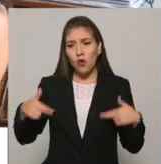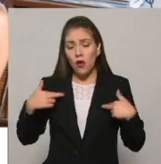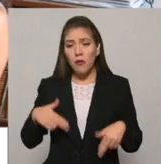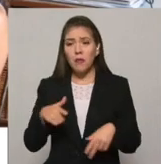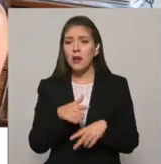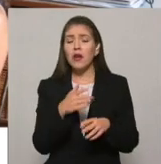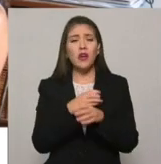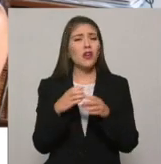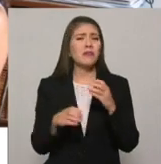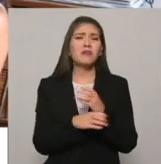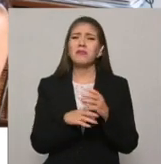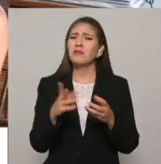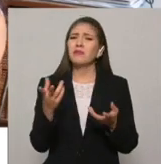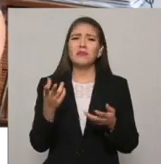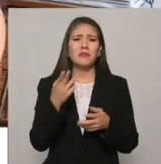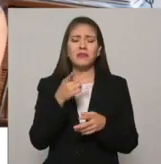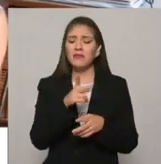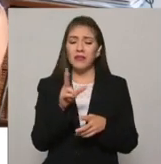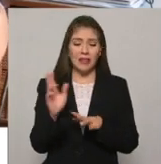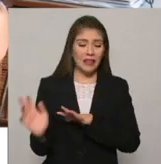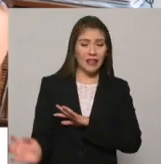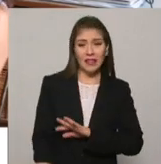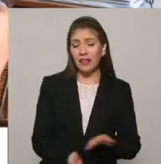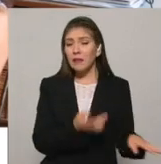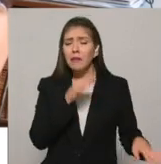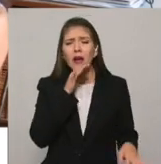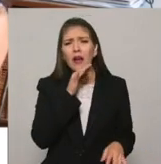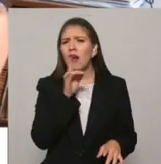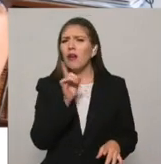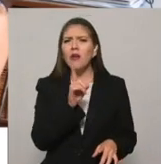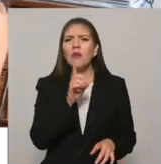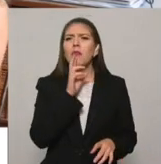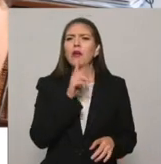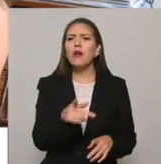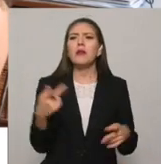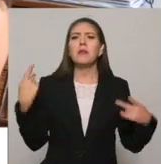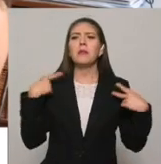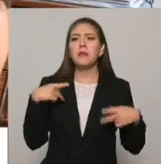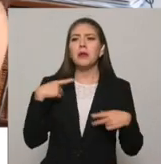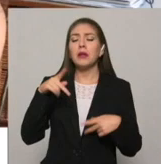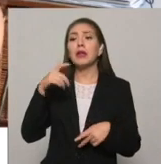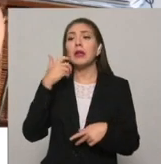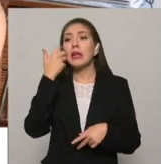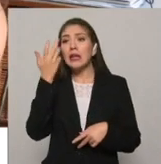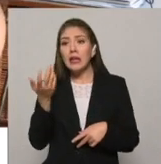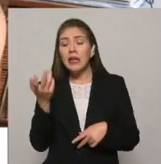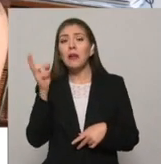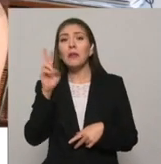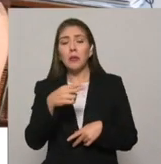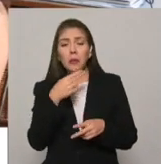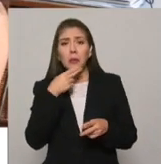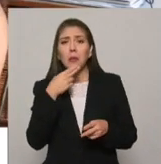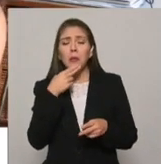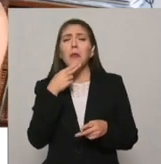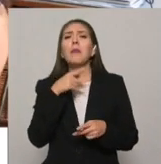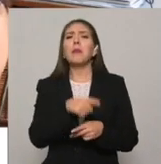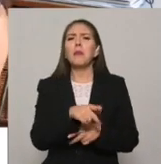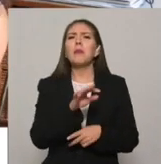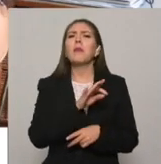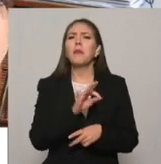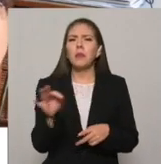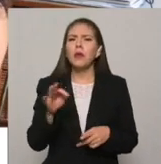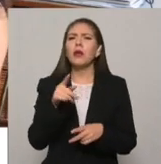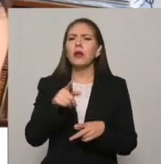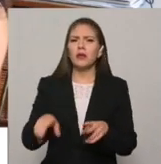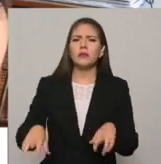cosas en tu casa o de tirar cosas, puede hacer que la gente que realmente sería súper feliz de utilizarle